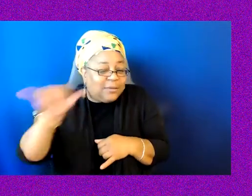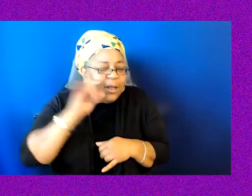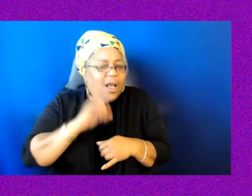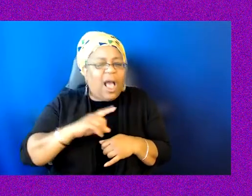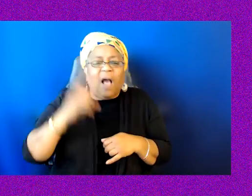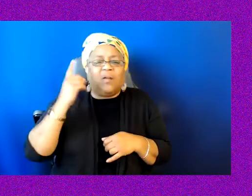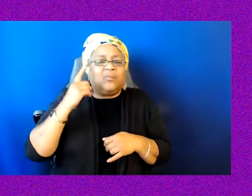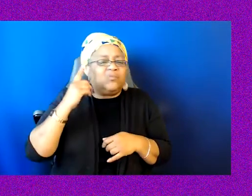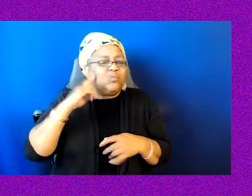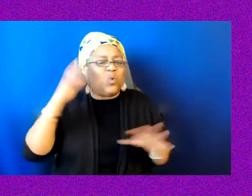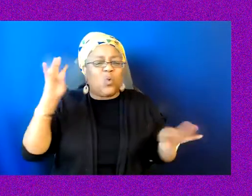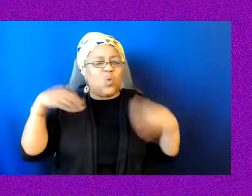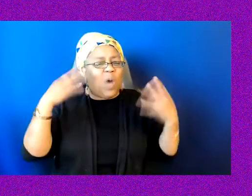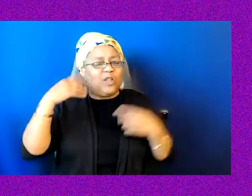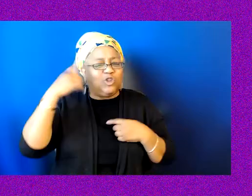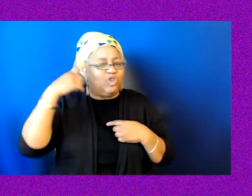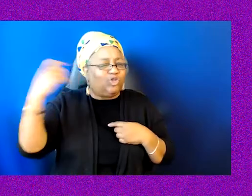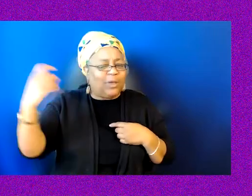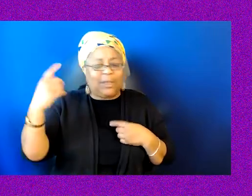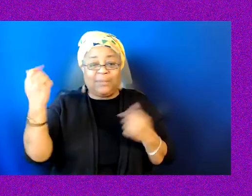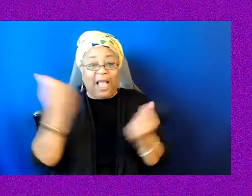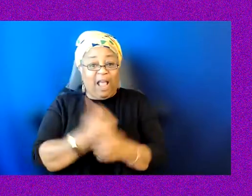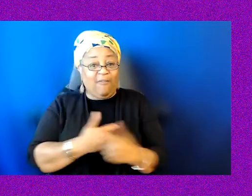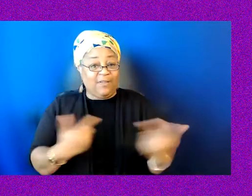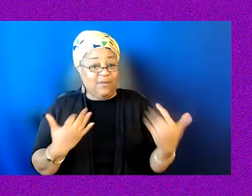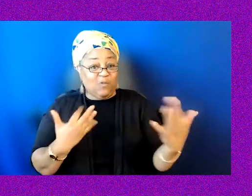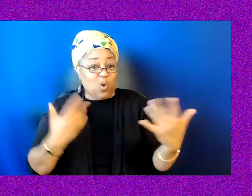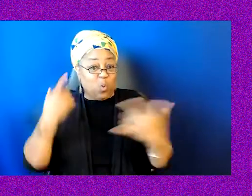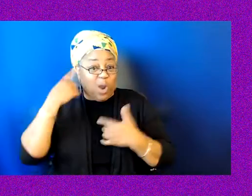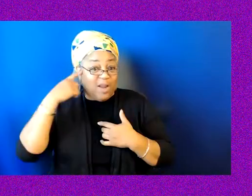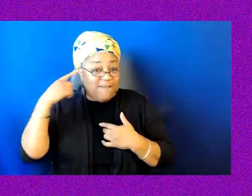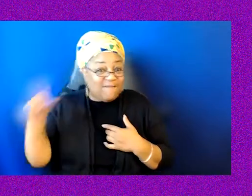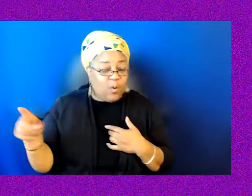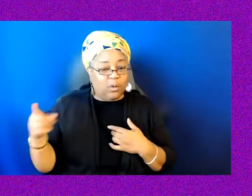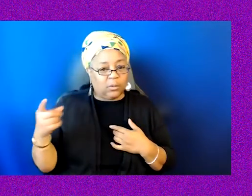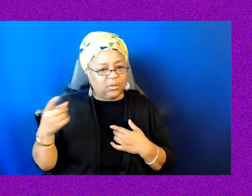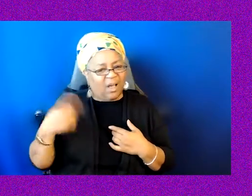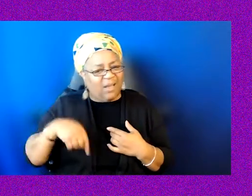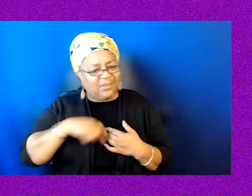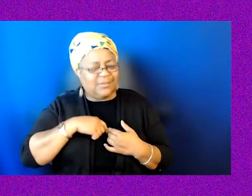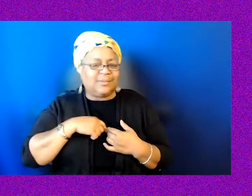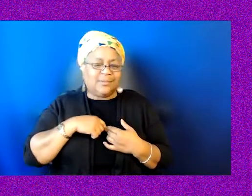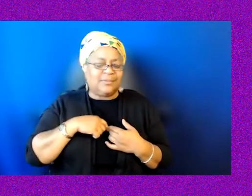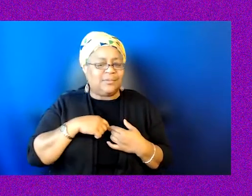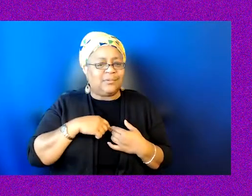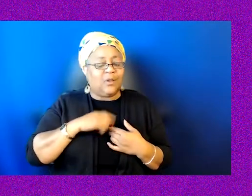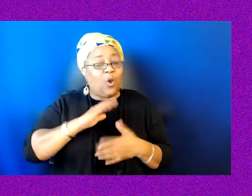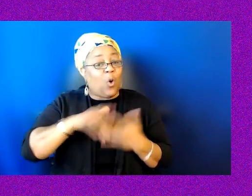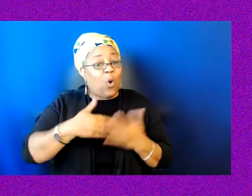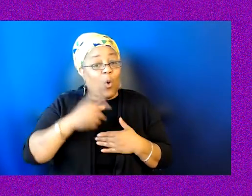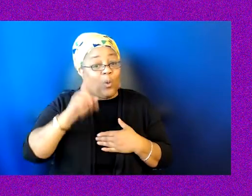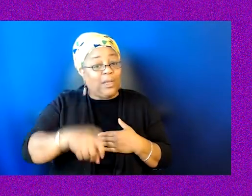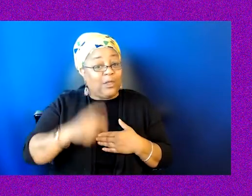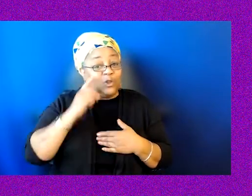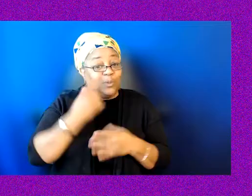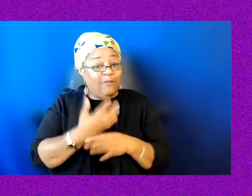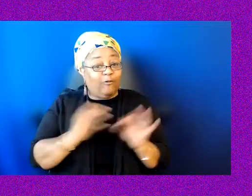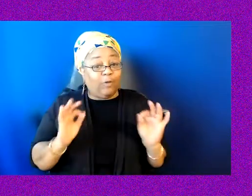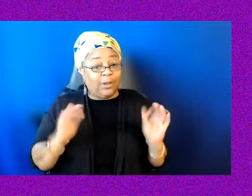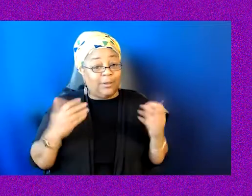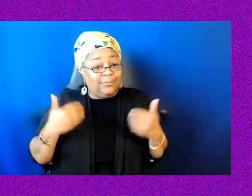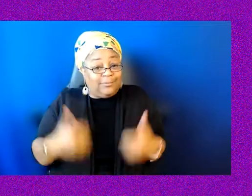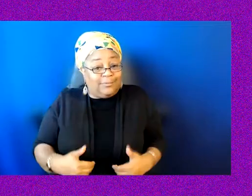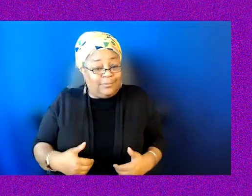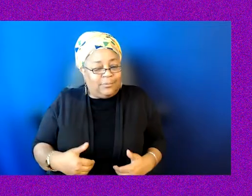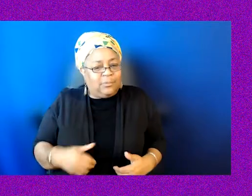vida sin problemas, la vida feliz. Estamos así. Somos la luz de llegar a la